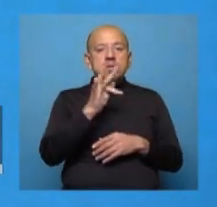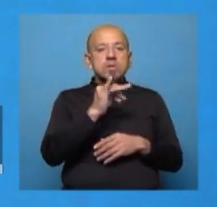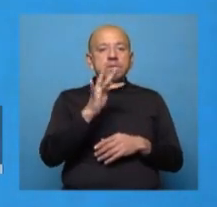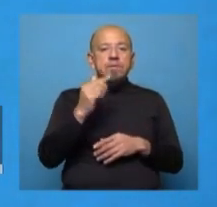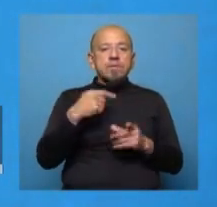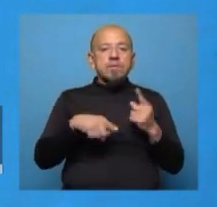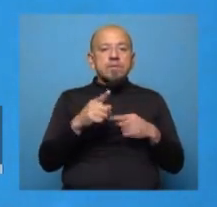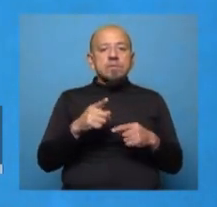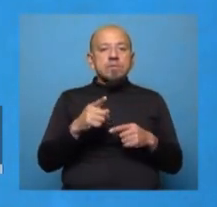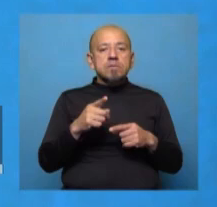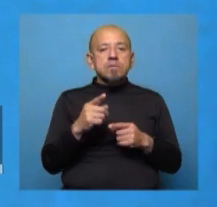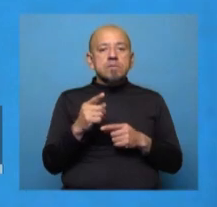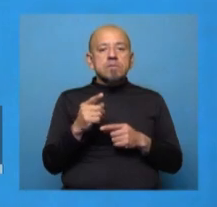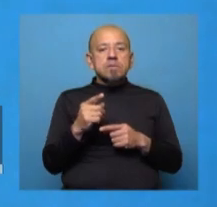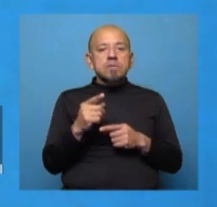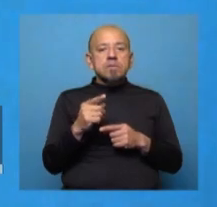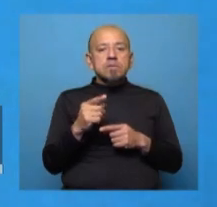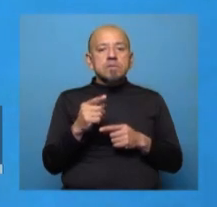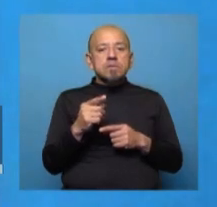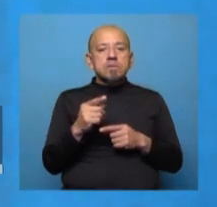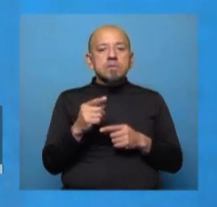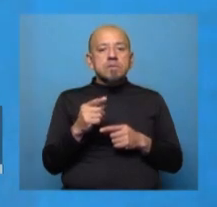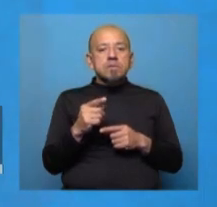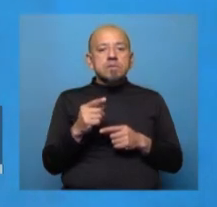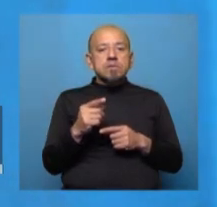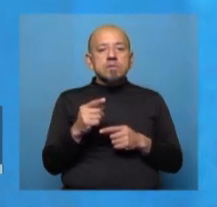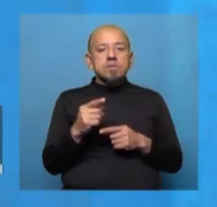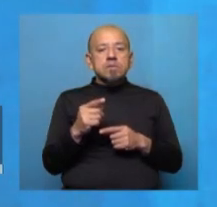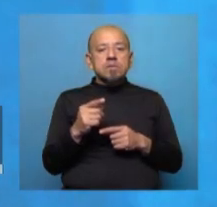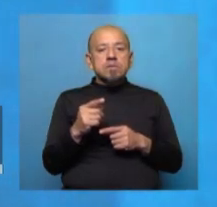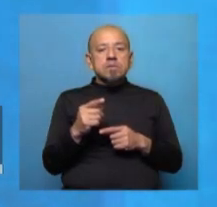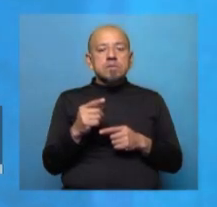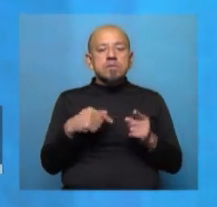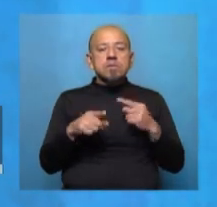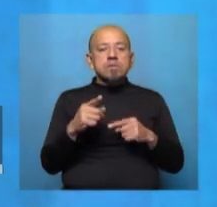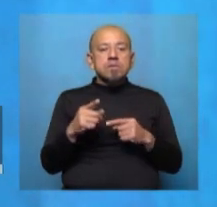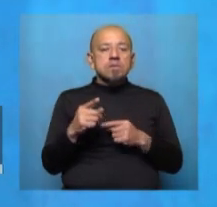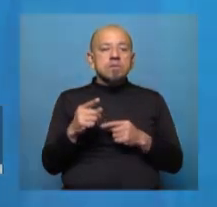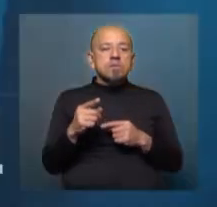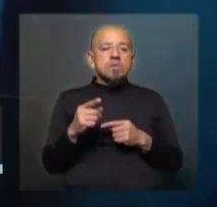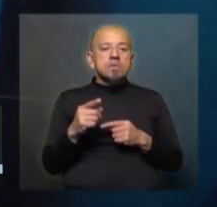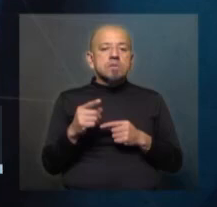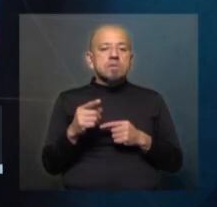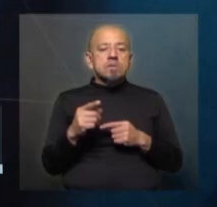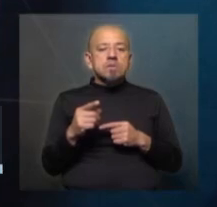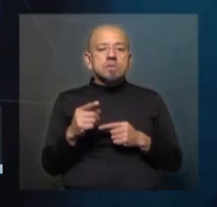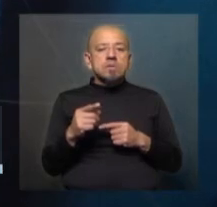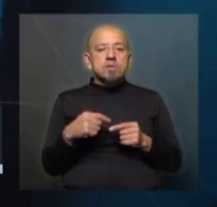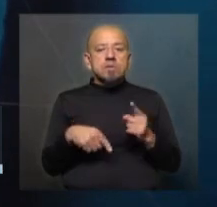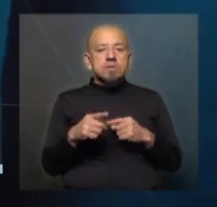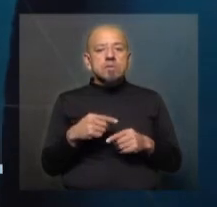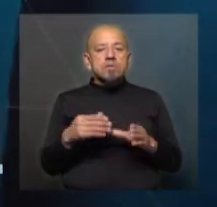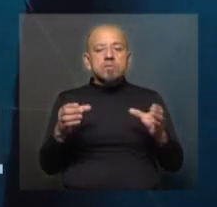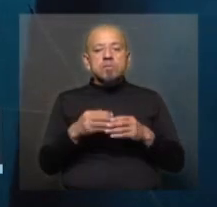su momento que fue un la FIFA creó lo que le llamó un task Force un un un un grupo